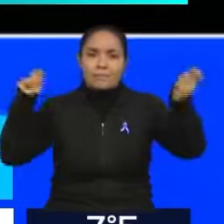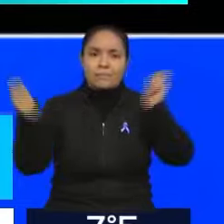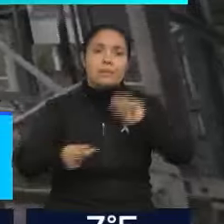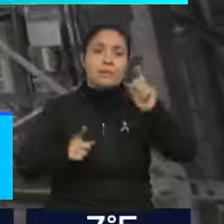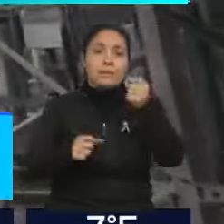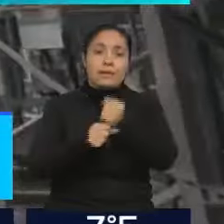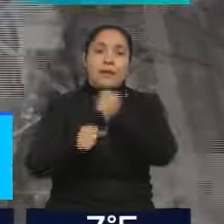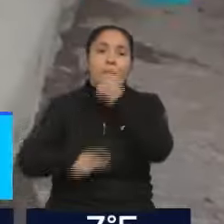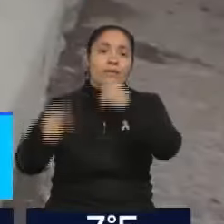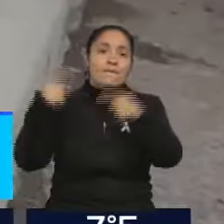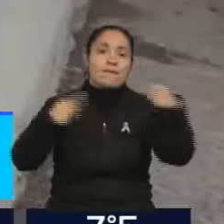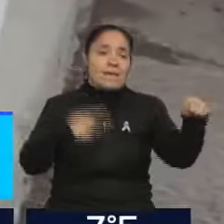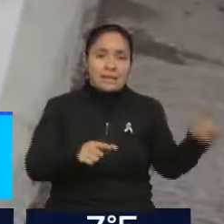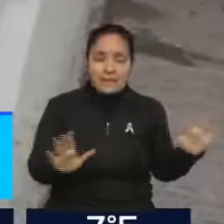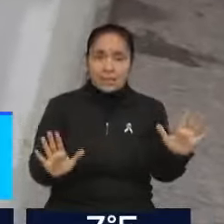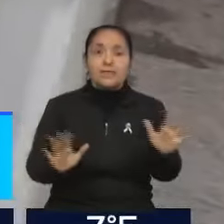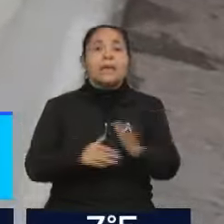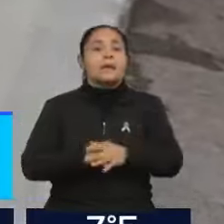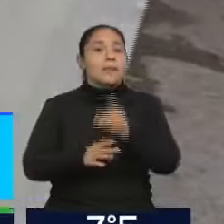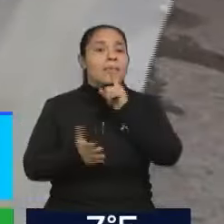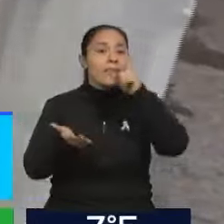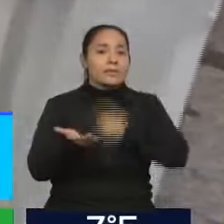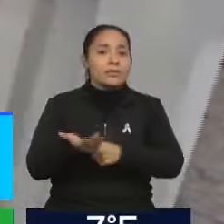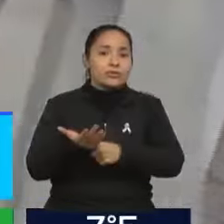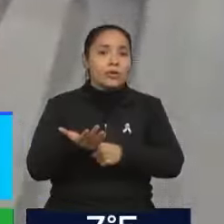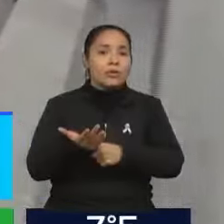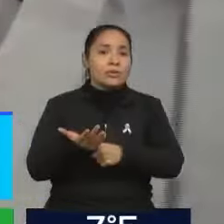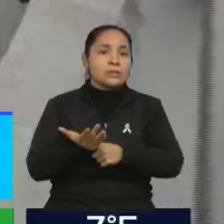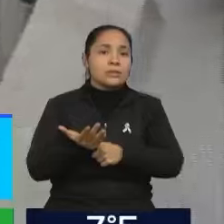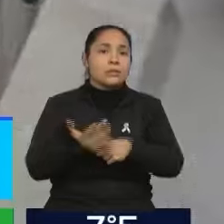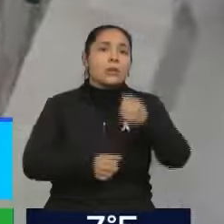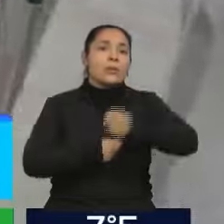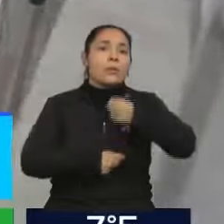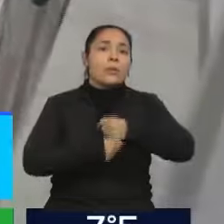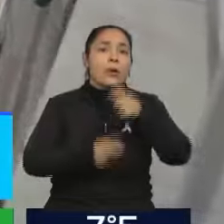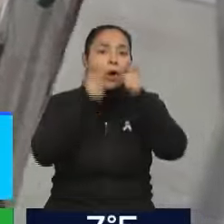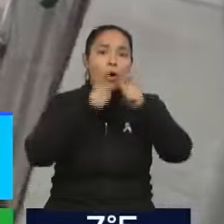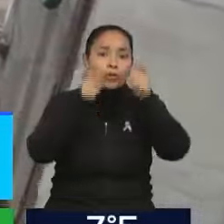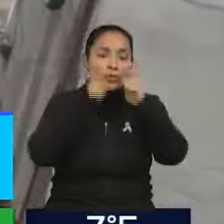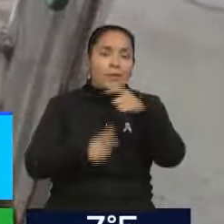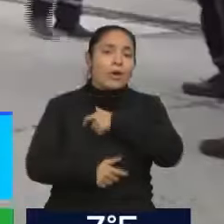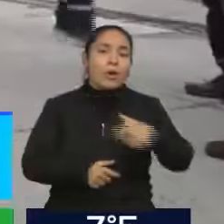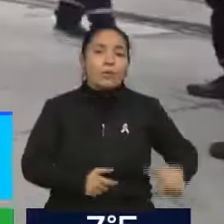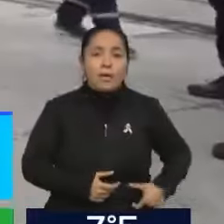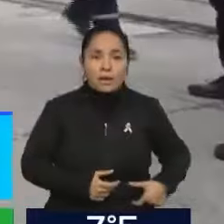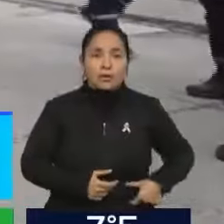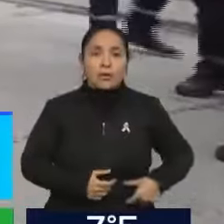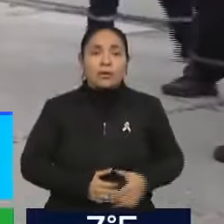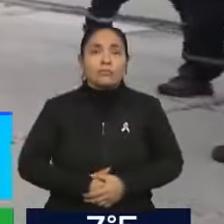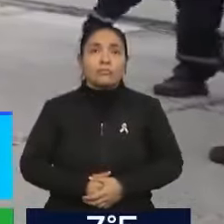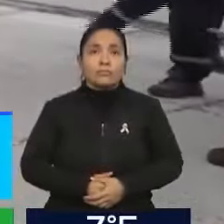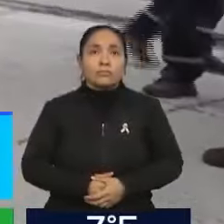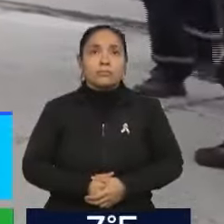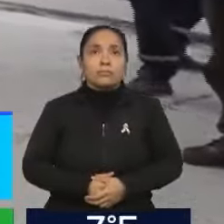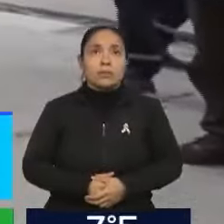actividades en particular, sobre todo tomar decisiones en aquellas actividades que son reguladas por el Estado y que indudablemente el nivel